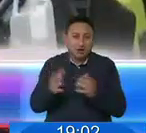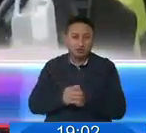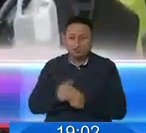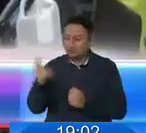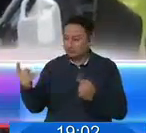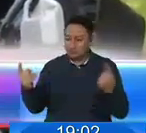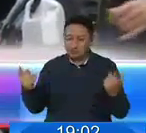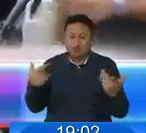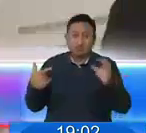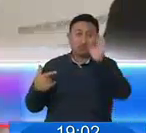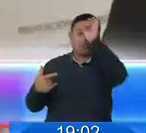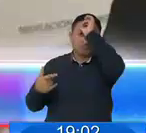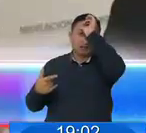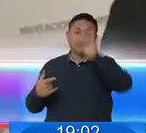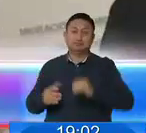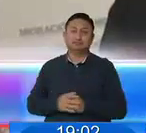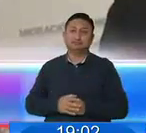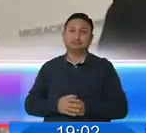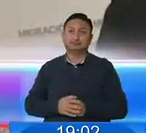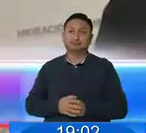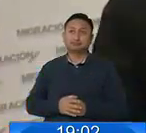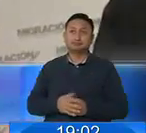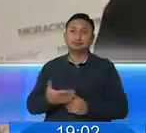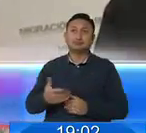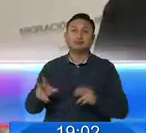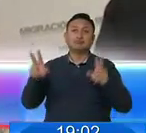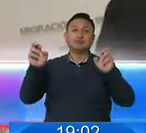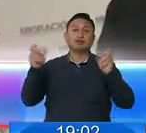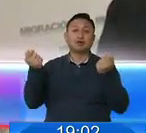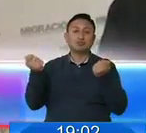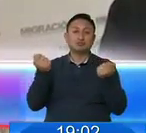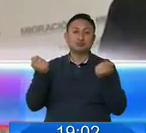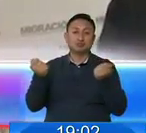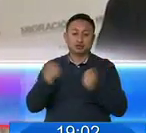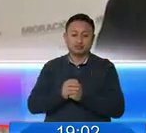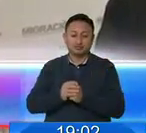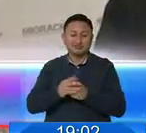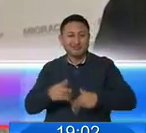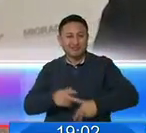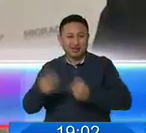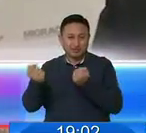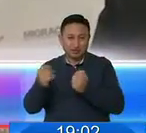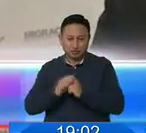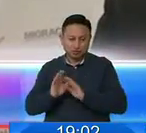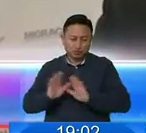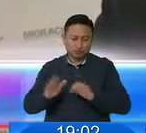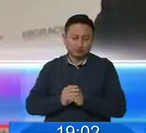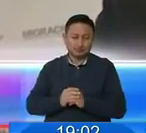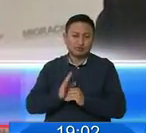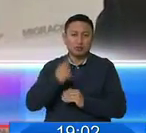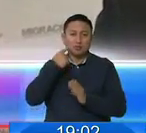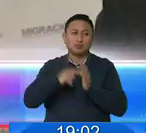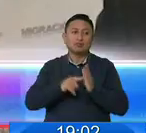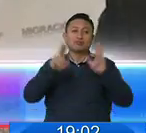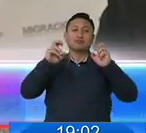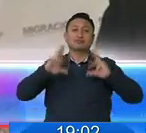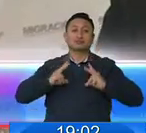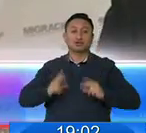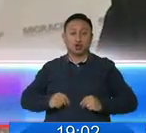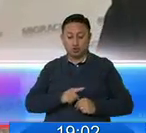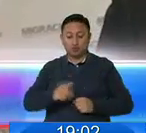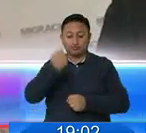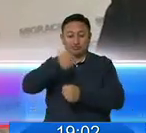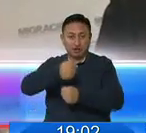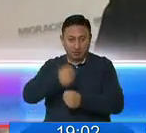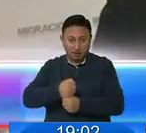países receptores. El tema no es solamente de regularidad o irregularidad migratoria, eso tiene otros factores como el tema de salud, como el tema de trabajo,